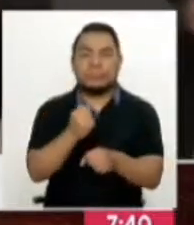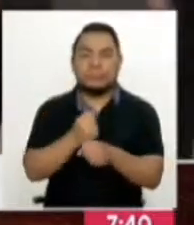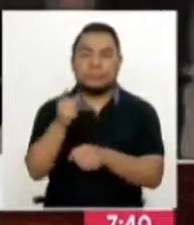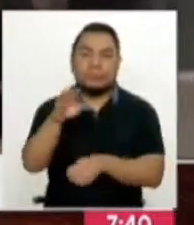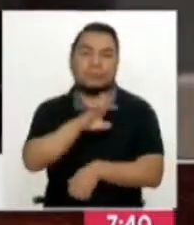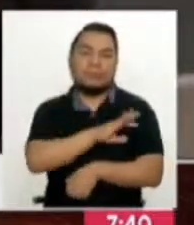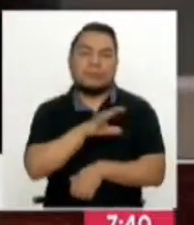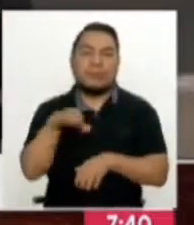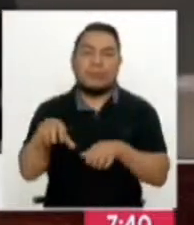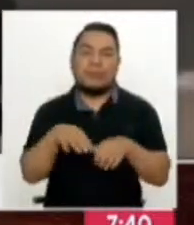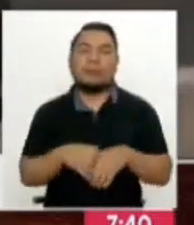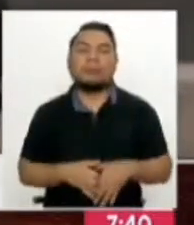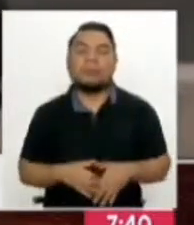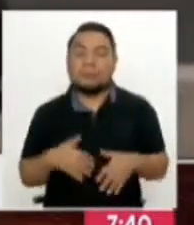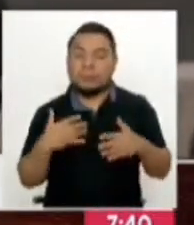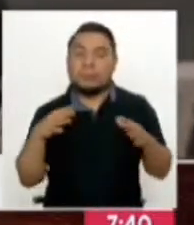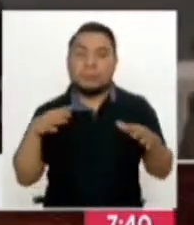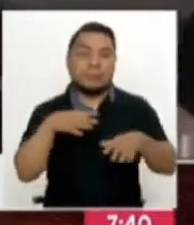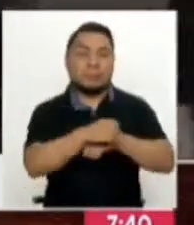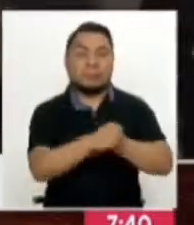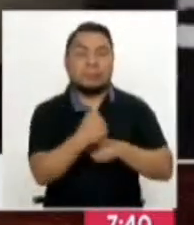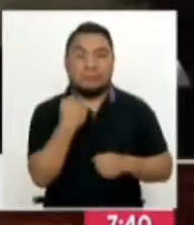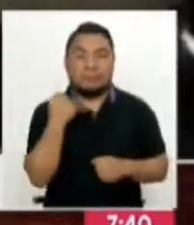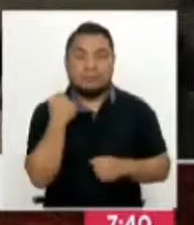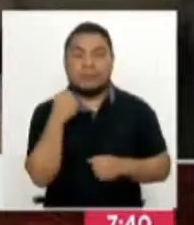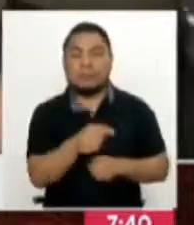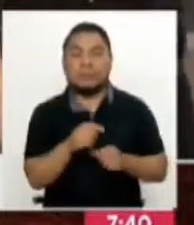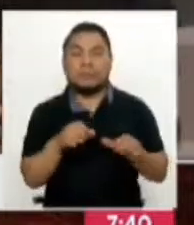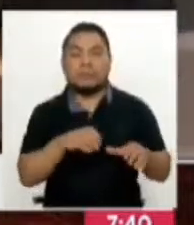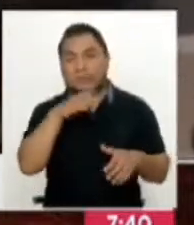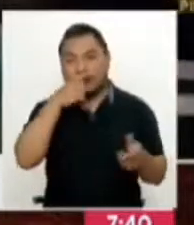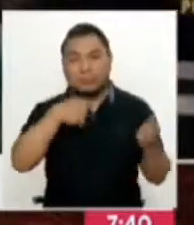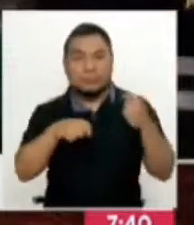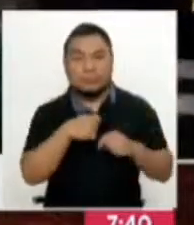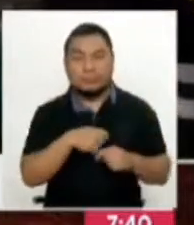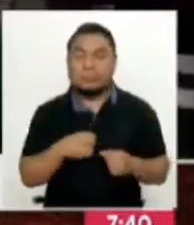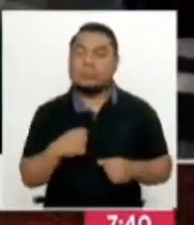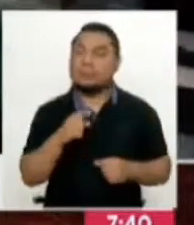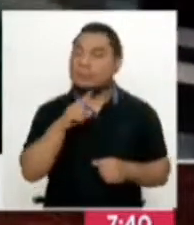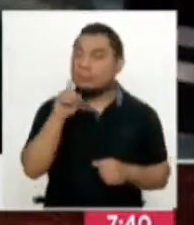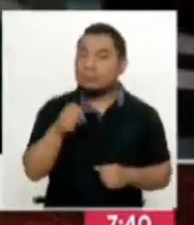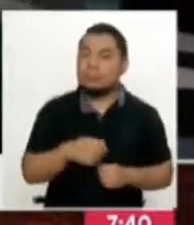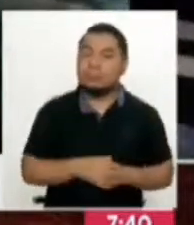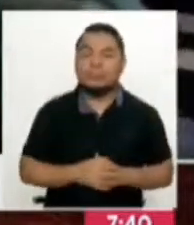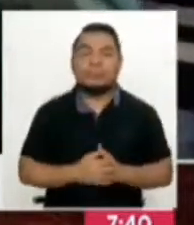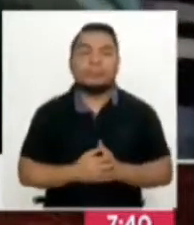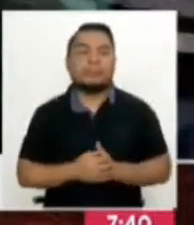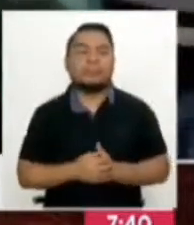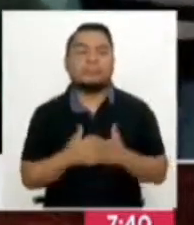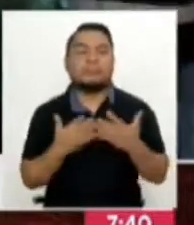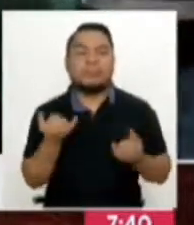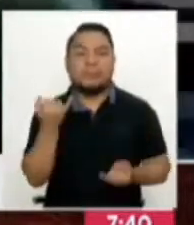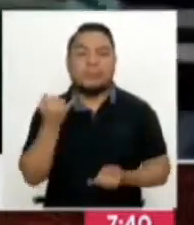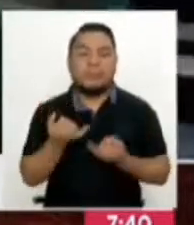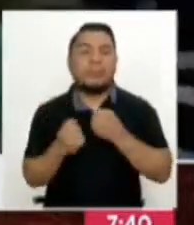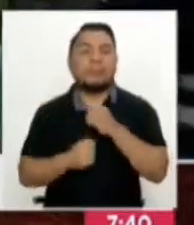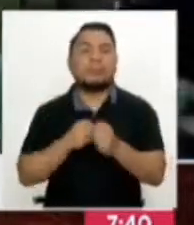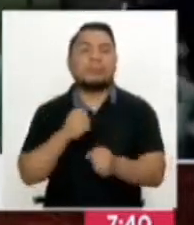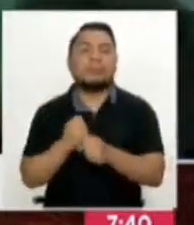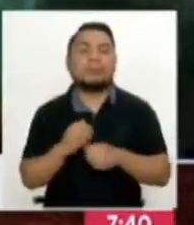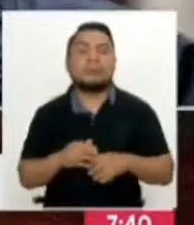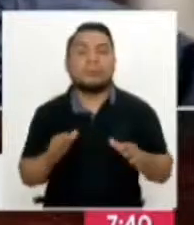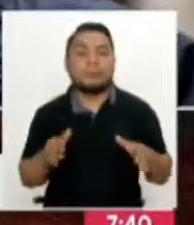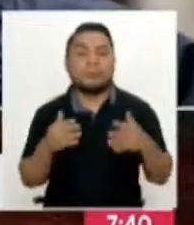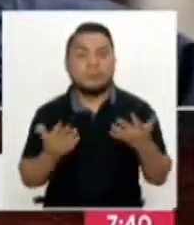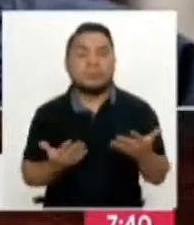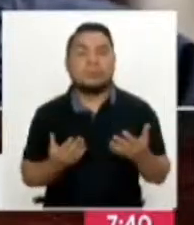vienen desarrollando, ¿estamos golpeando intensamente, severamente a esta actividad del narcotráfico? Mire, en los últimos años ha